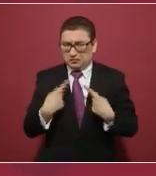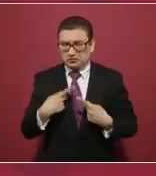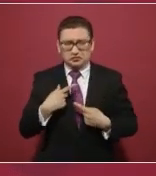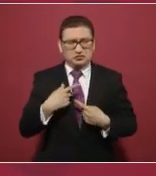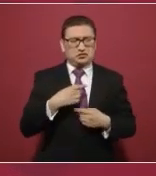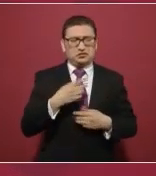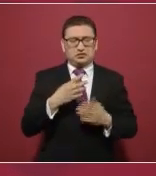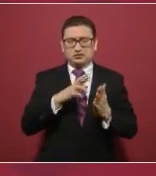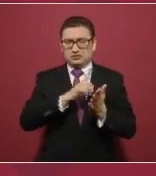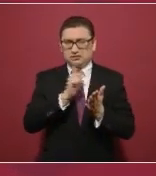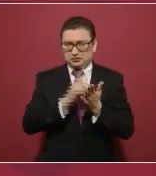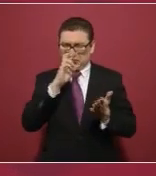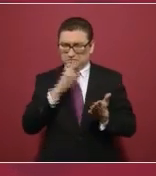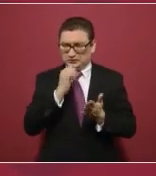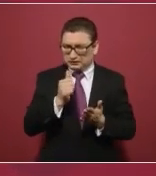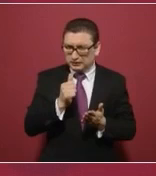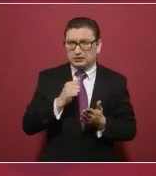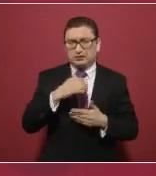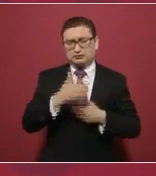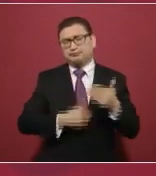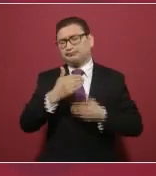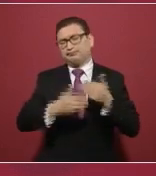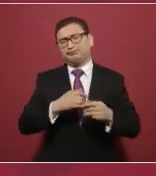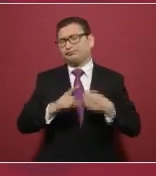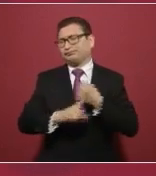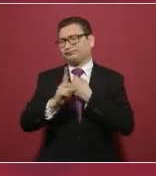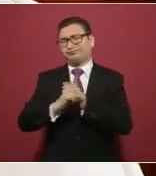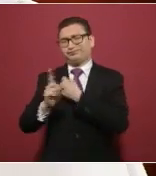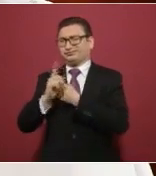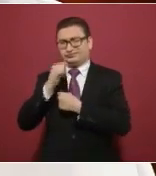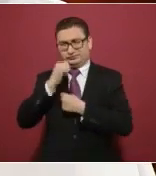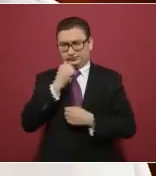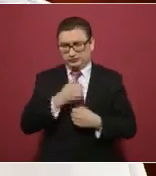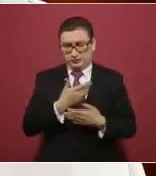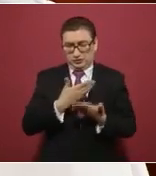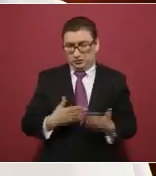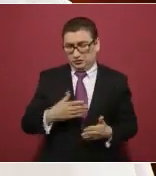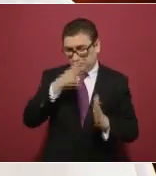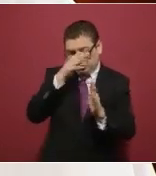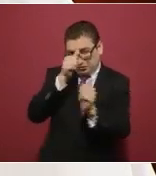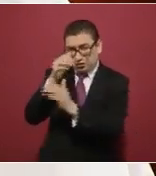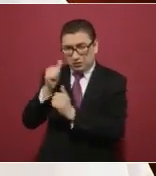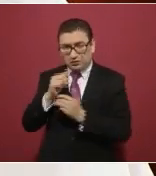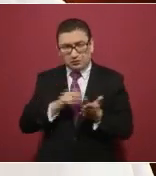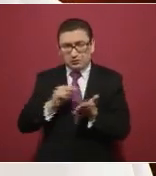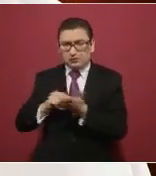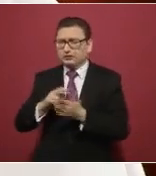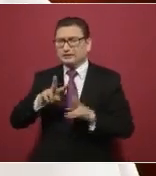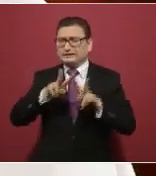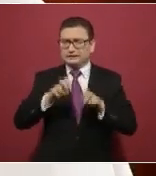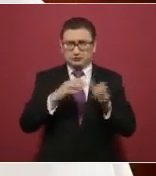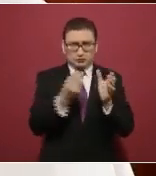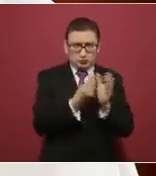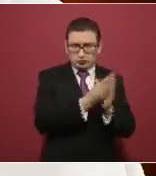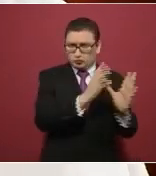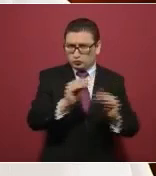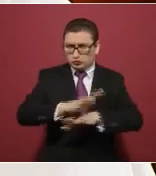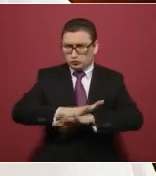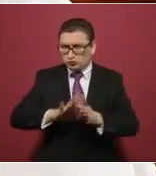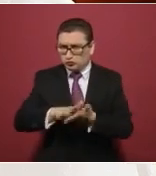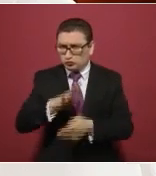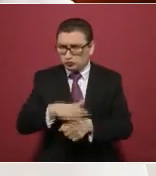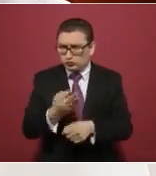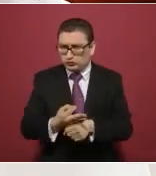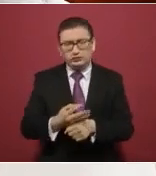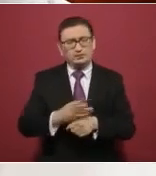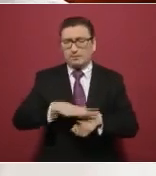ciclo creciente de violencia. El acuerdo firmado hoy es amplio, va más allá de la capacitación e incorpora elementos